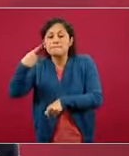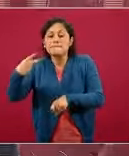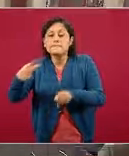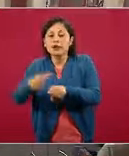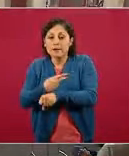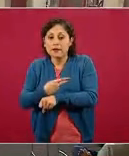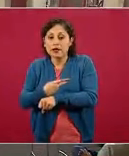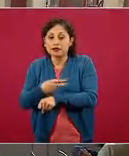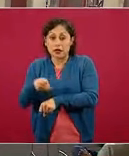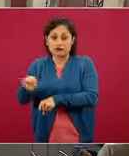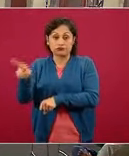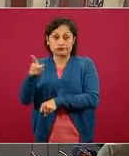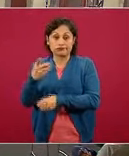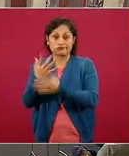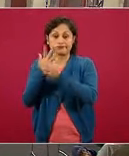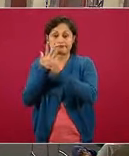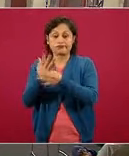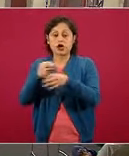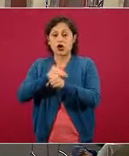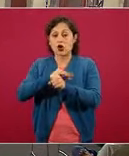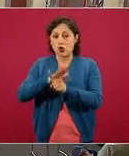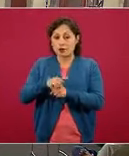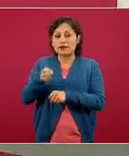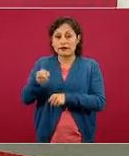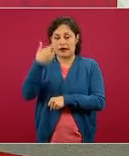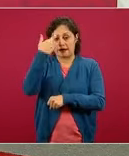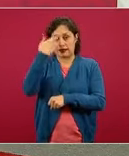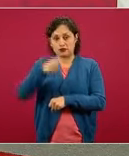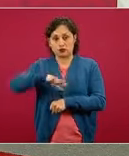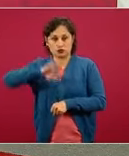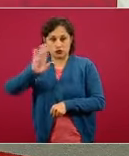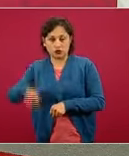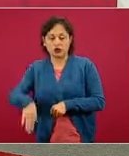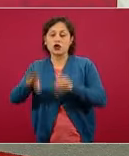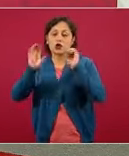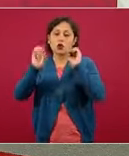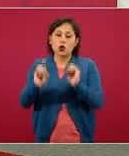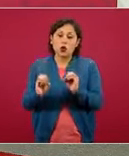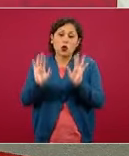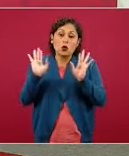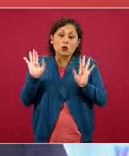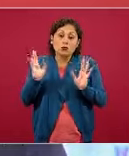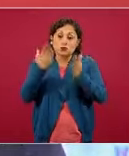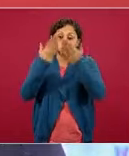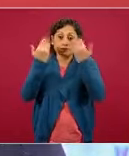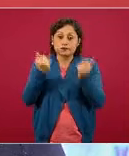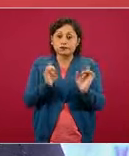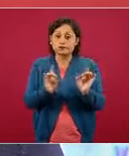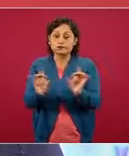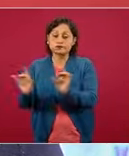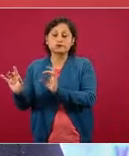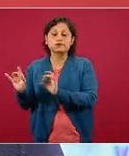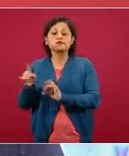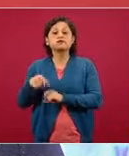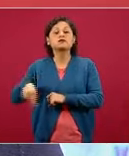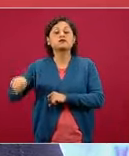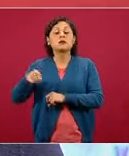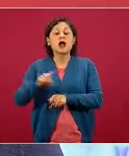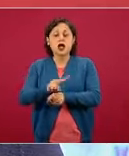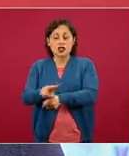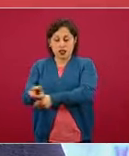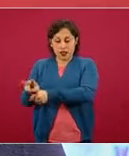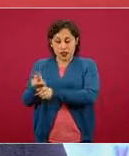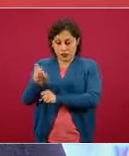por COVID-19 o si las condiciones no se dan o las definiciones clínico-epidemiológicas